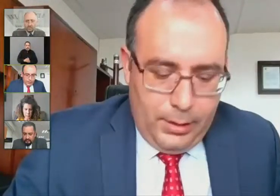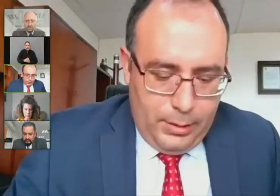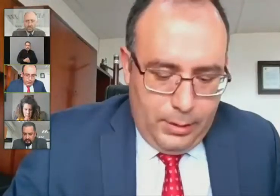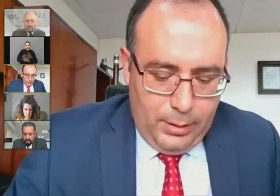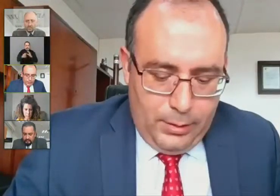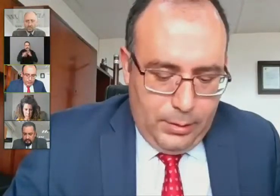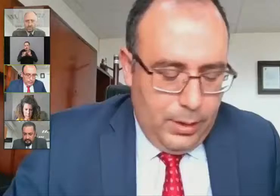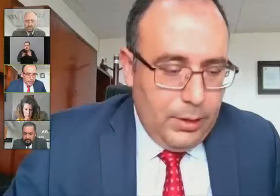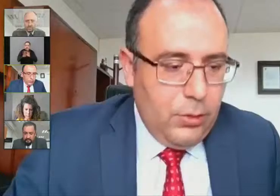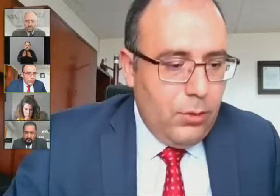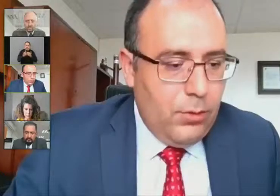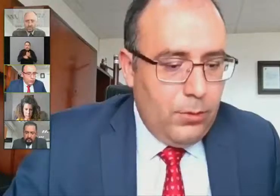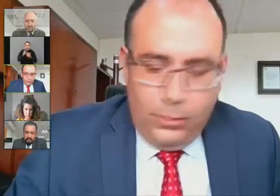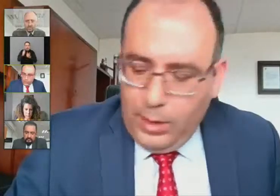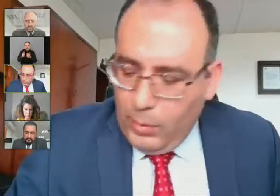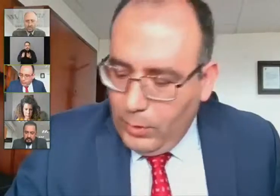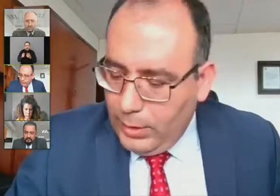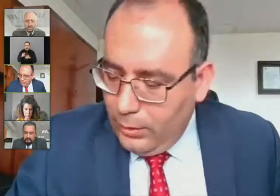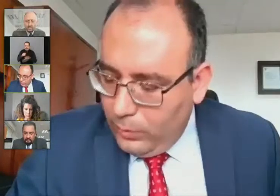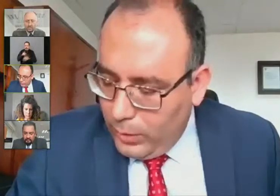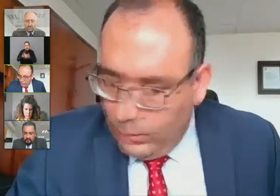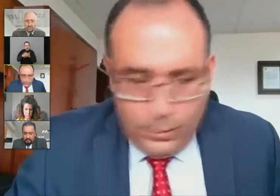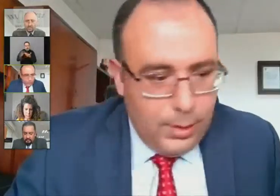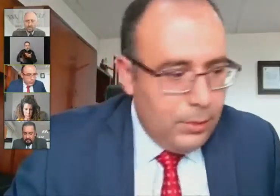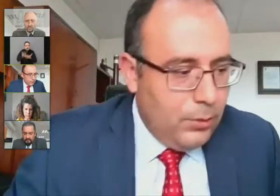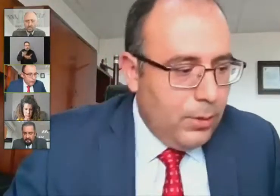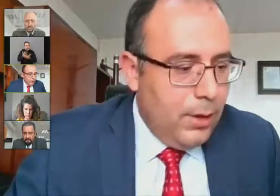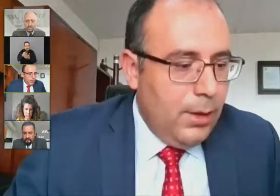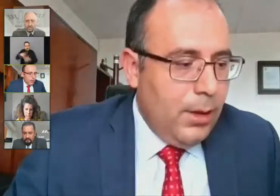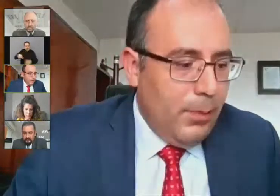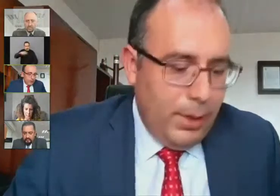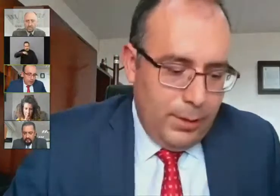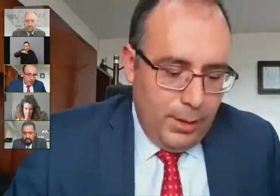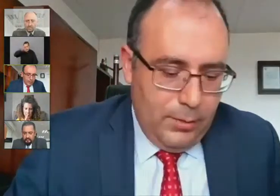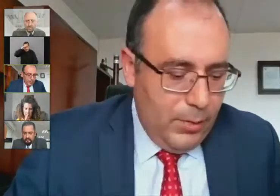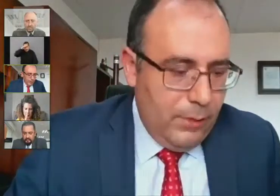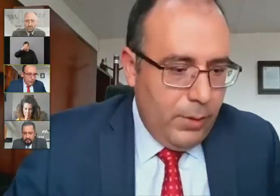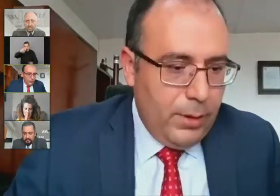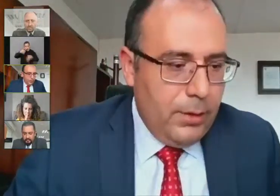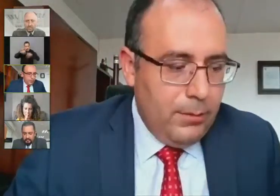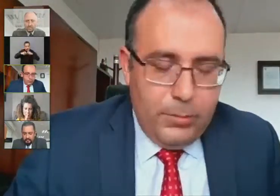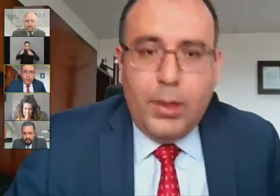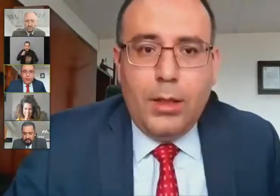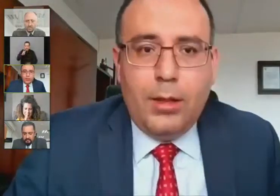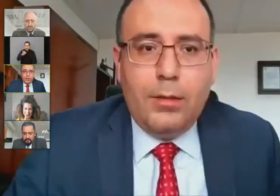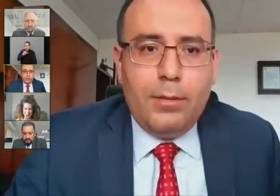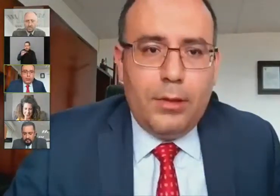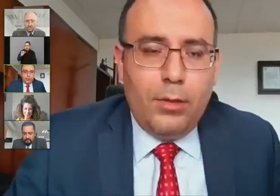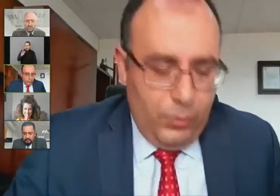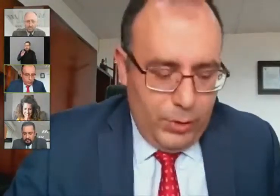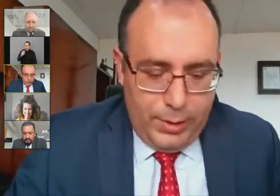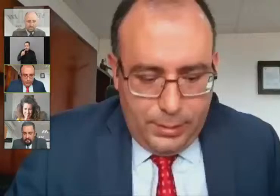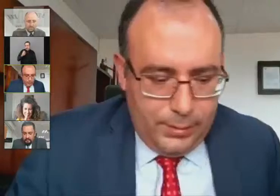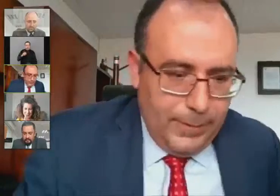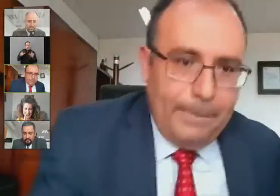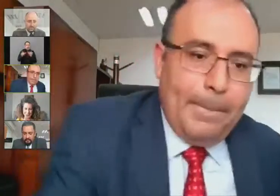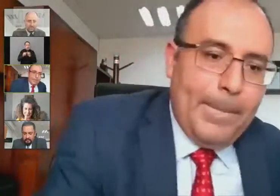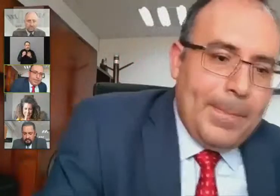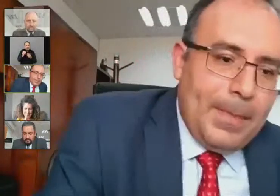generar en relación con la propuesta que nos pone a consideración la magistrada Villafuerte. Es todo, muchas